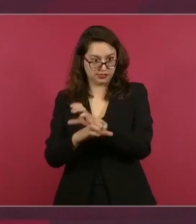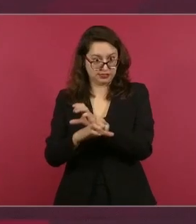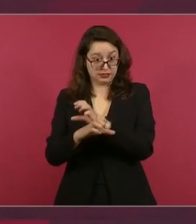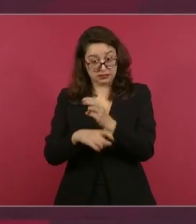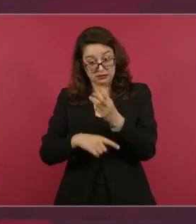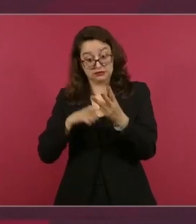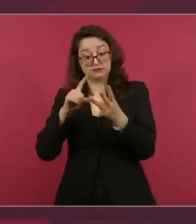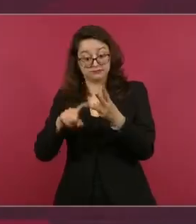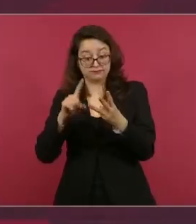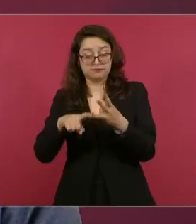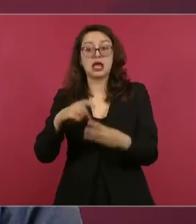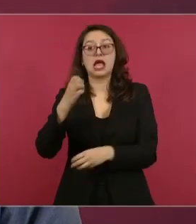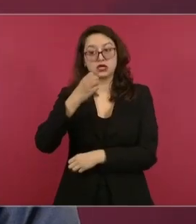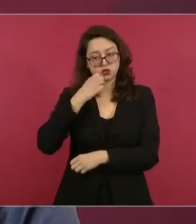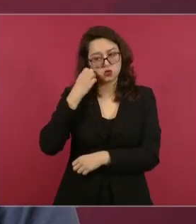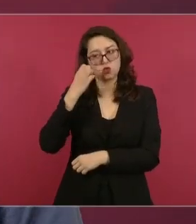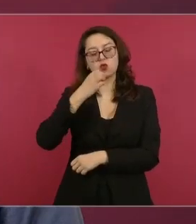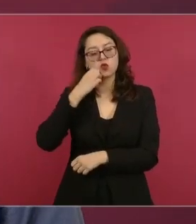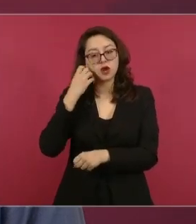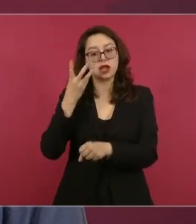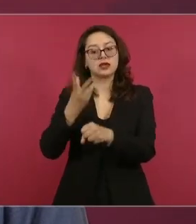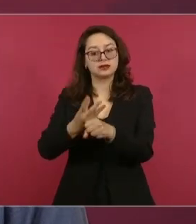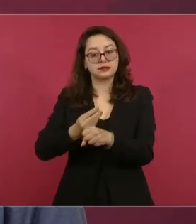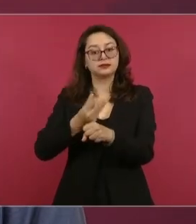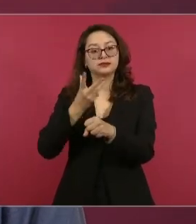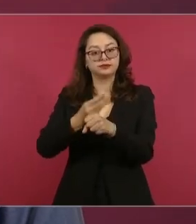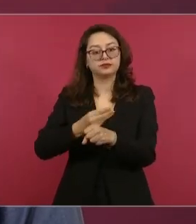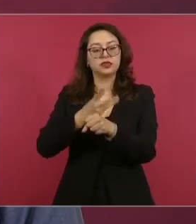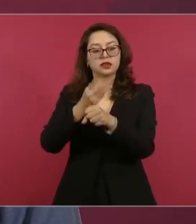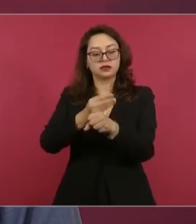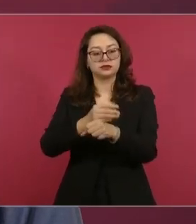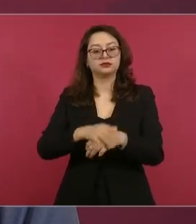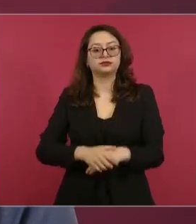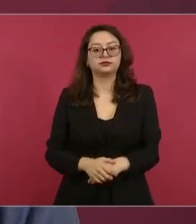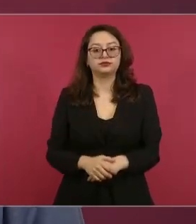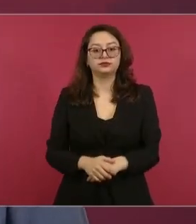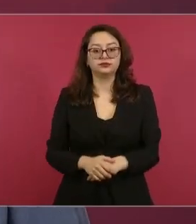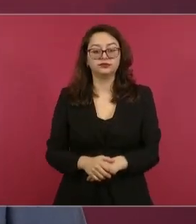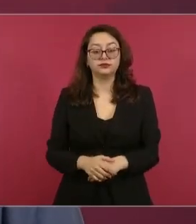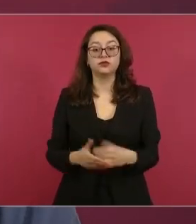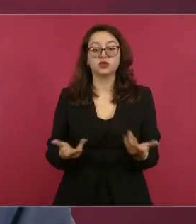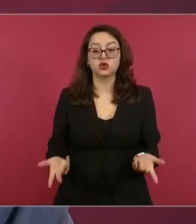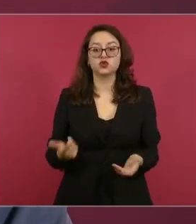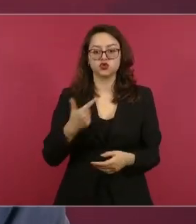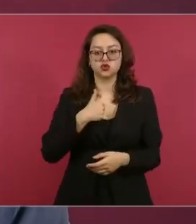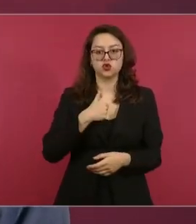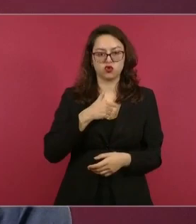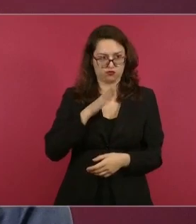El día que fui para allá, un maestro lo que quería era que yo fuera